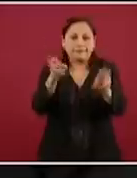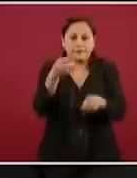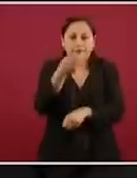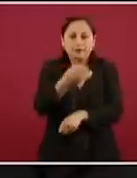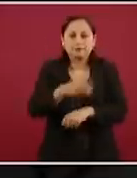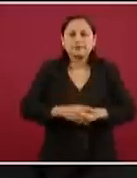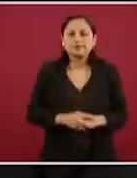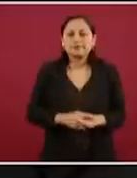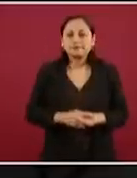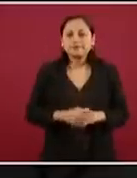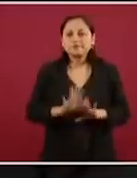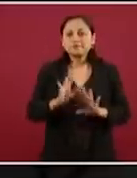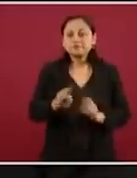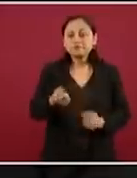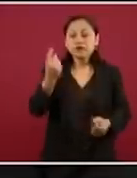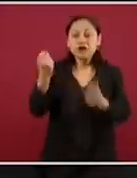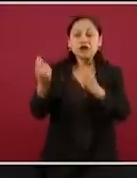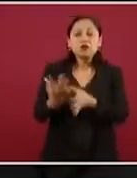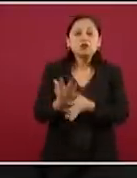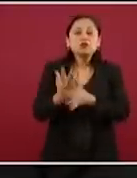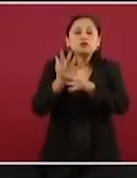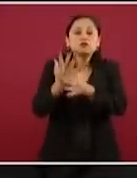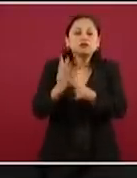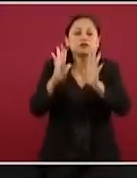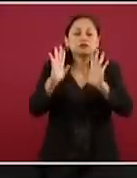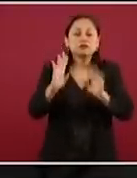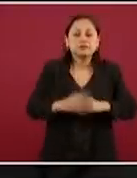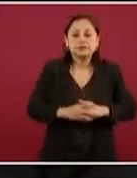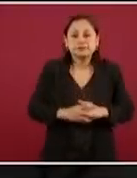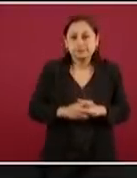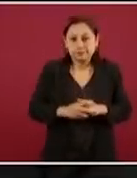Dicen que una vez